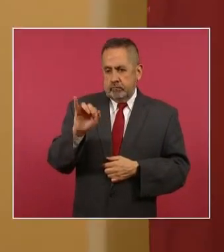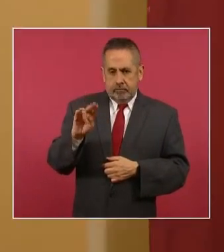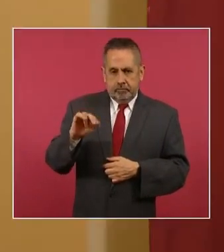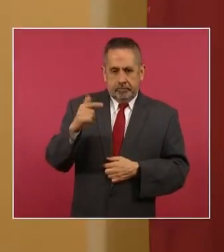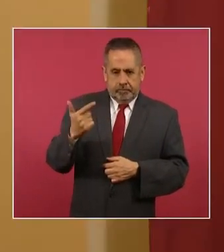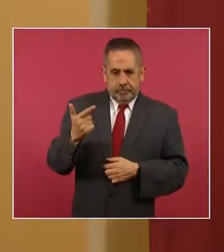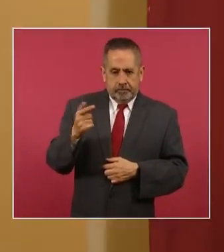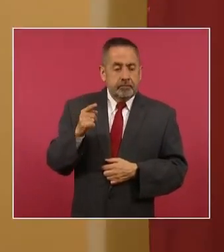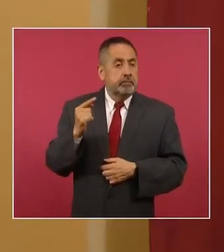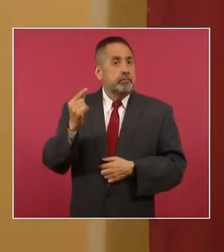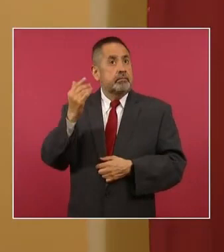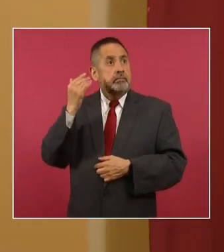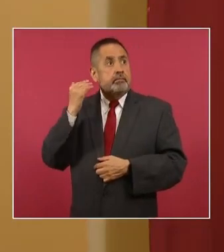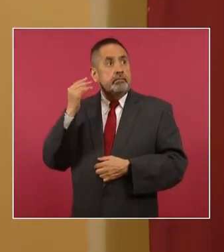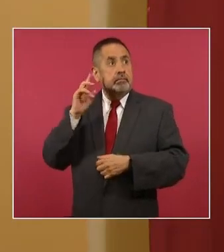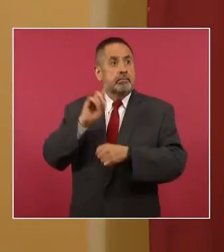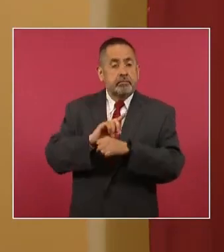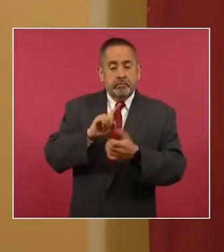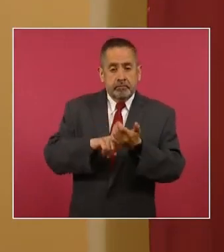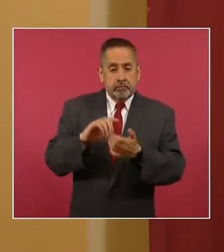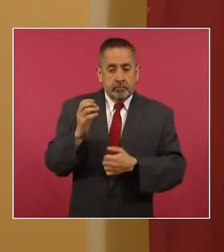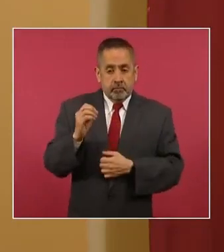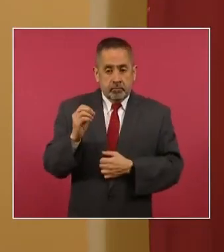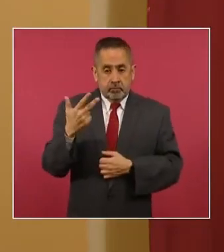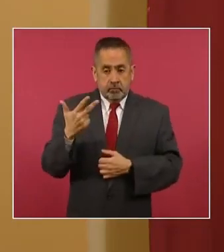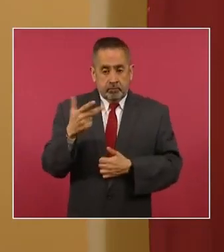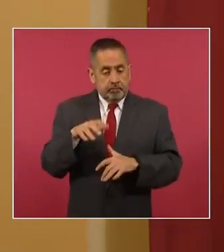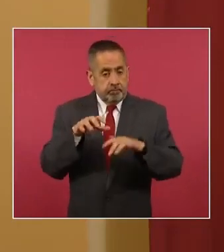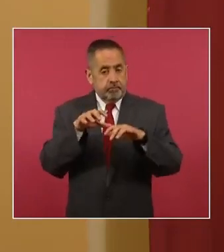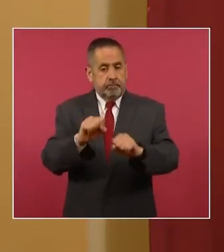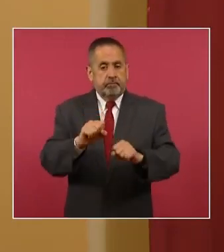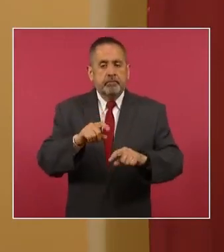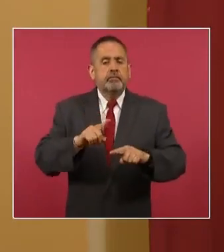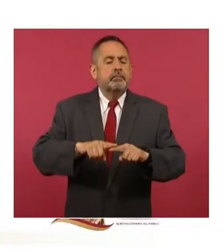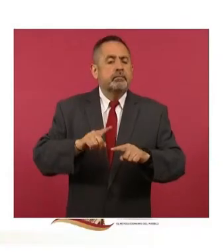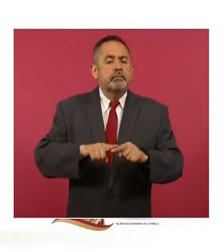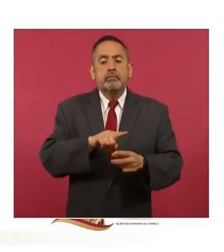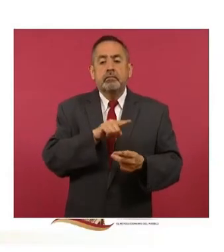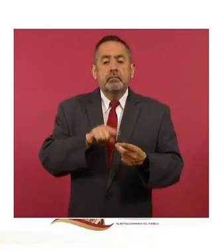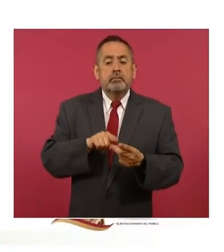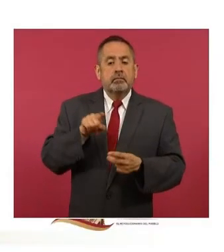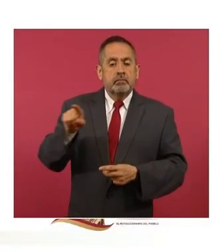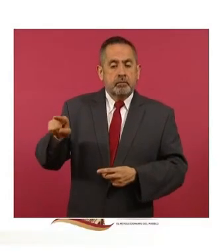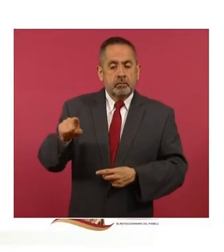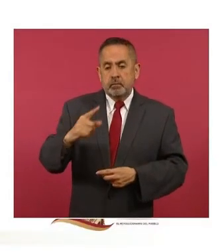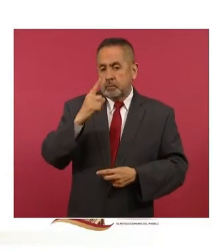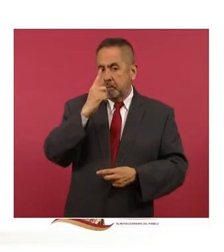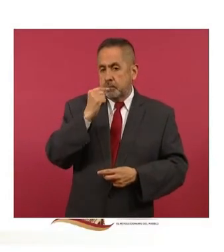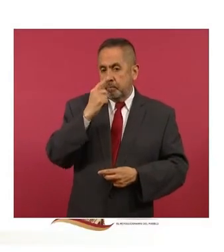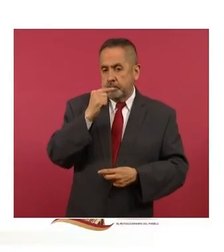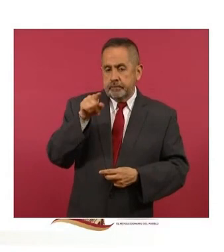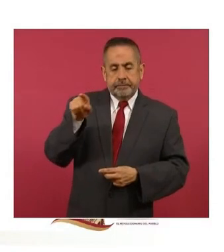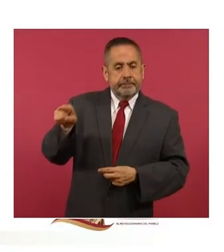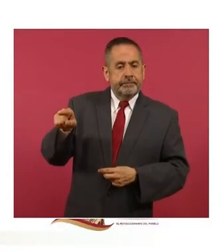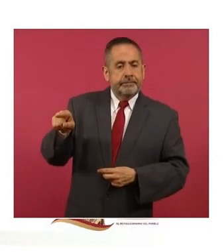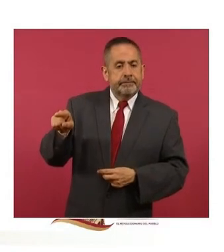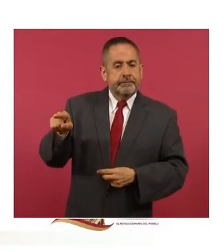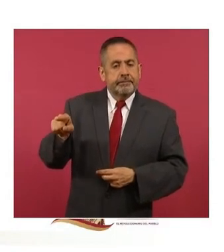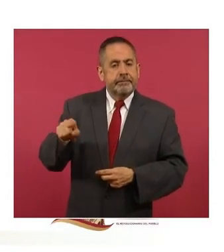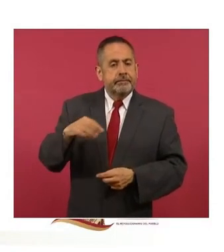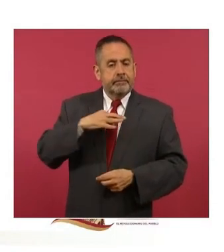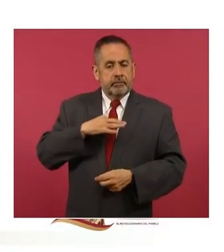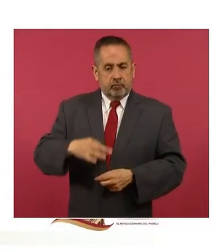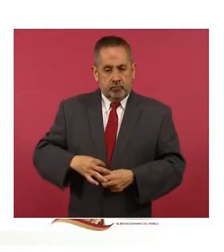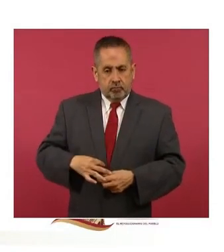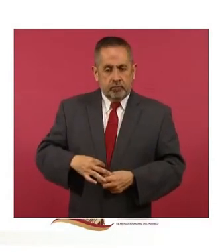detenido el pasado 8 de octubre por policías municipales en la ciudad de